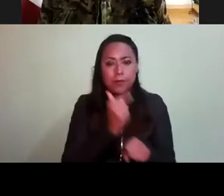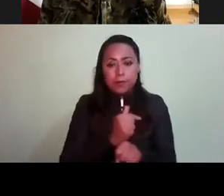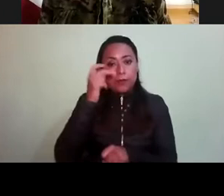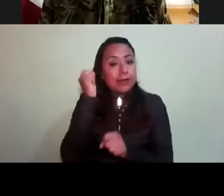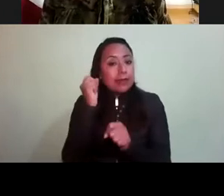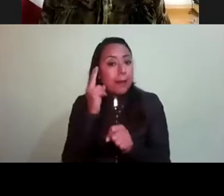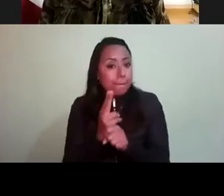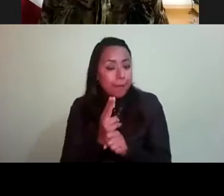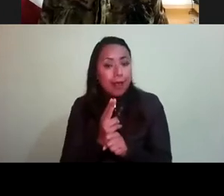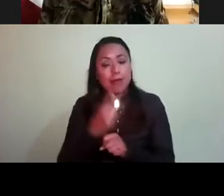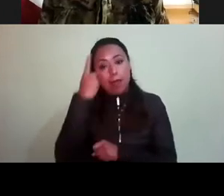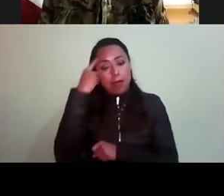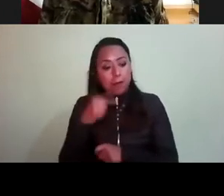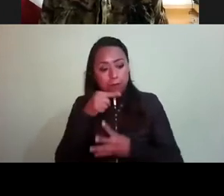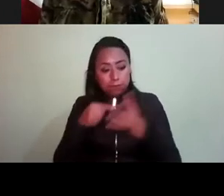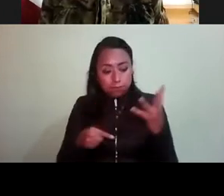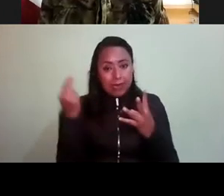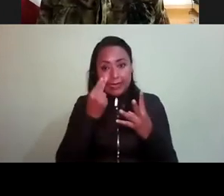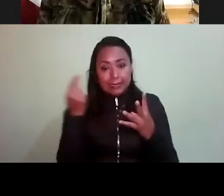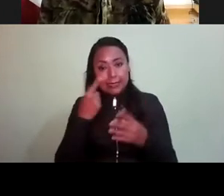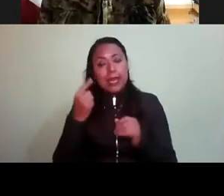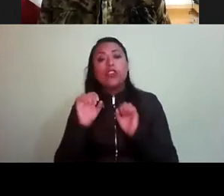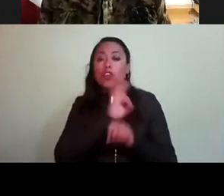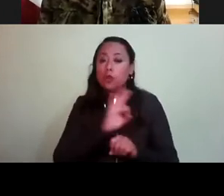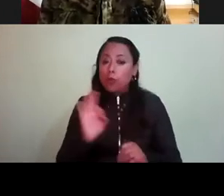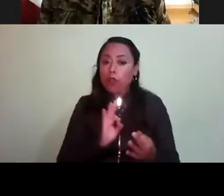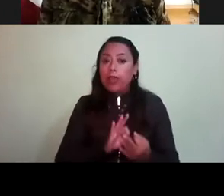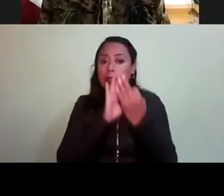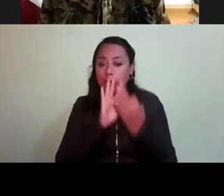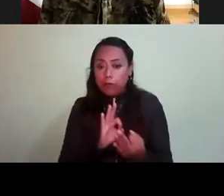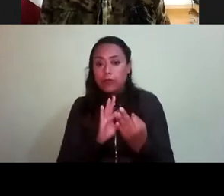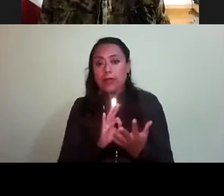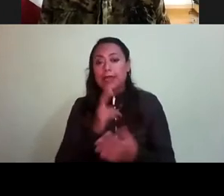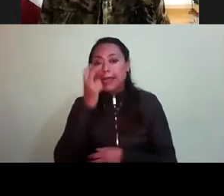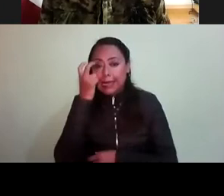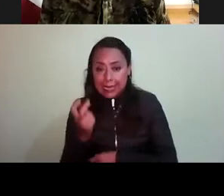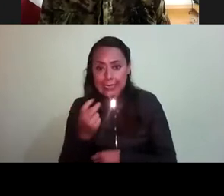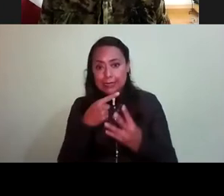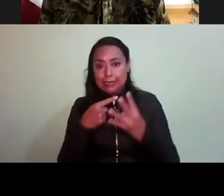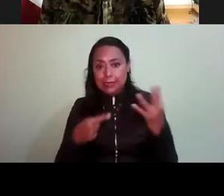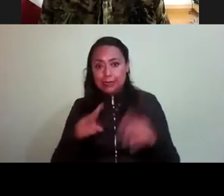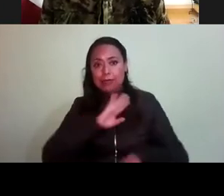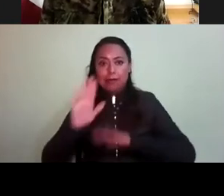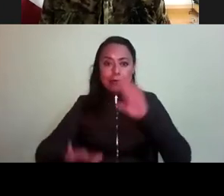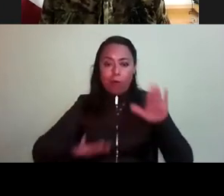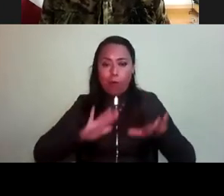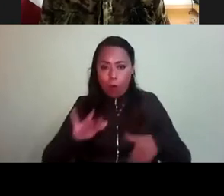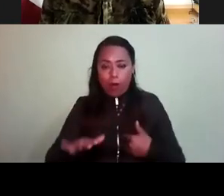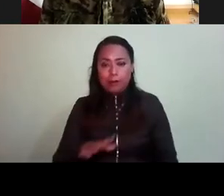medidas necesarias y atacar pues estos índices de